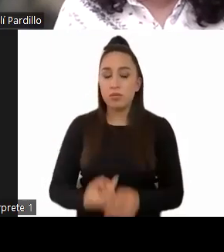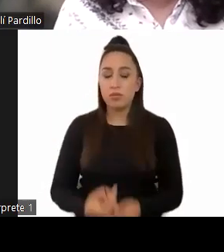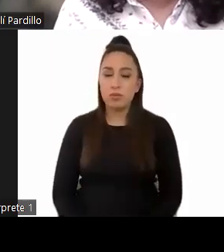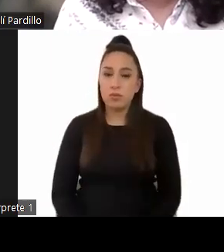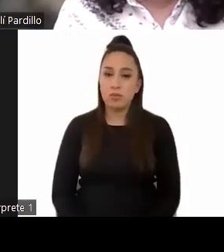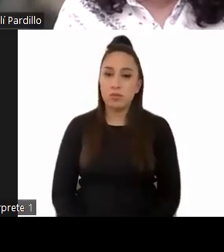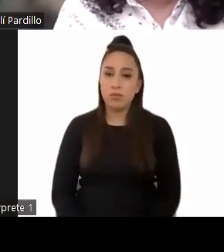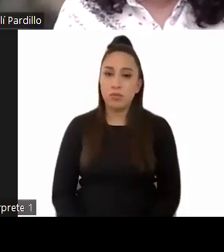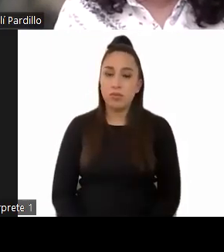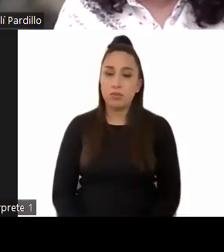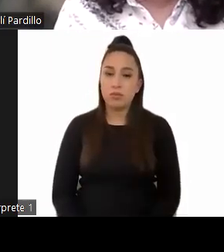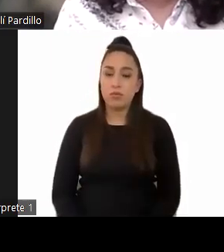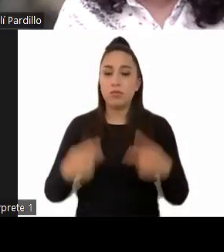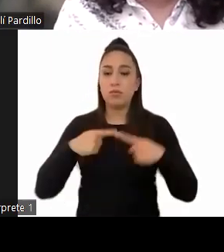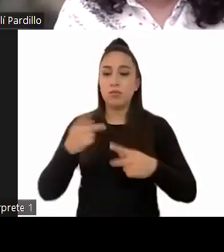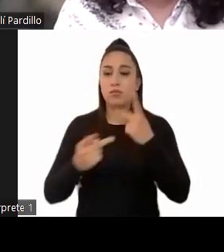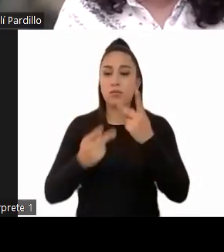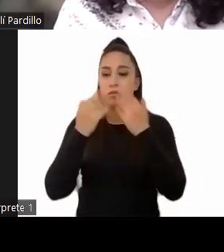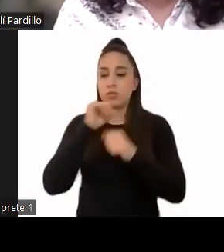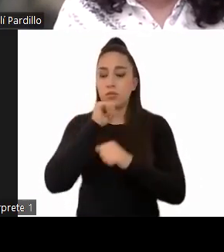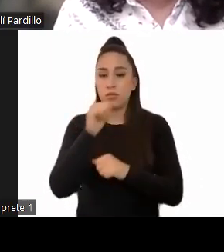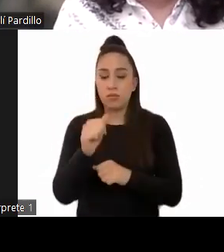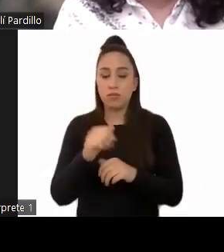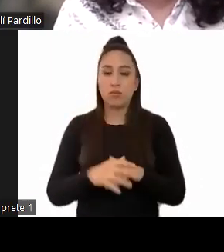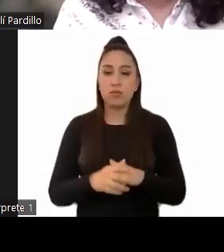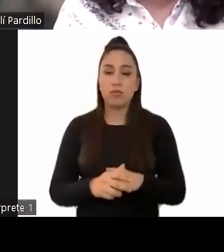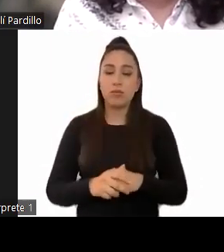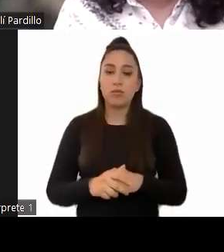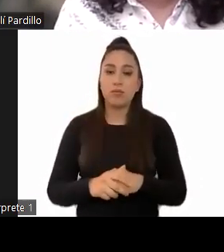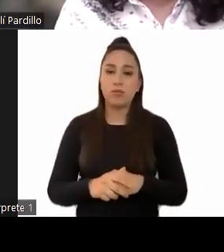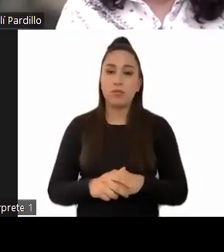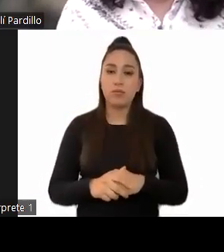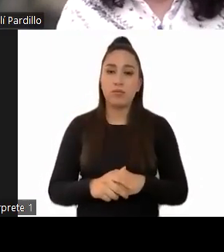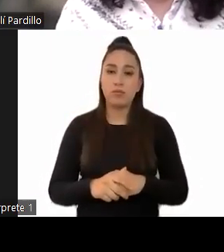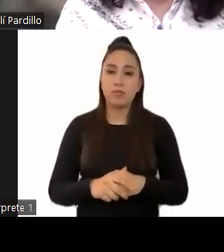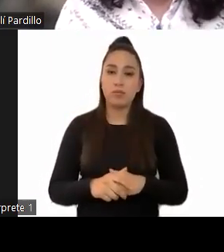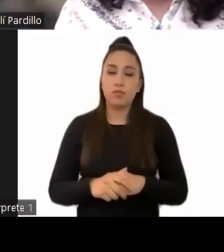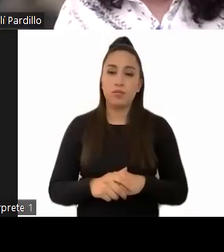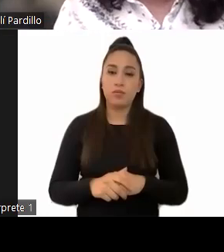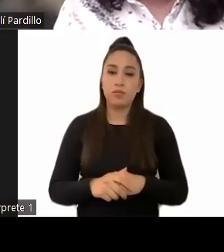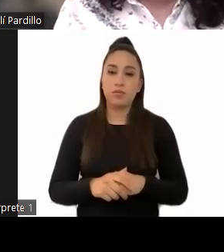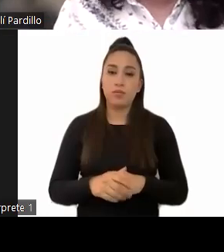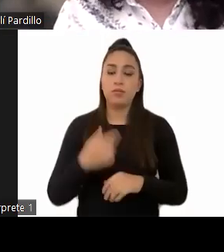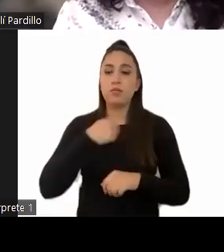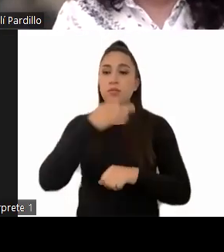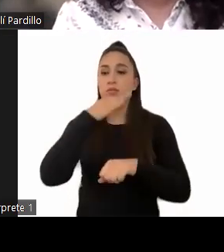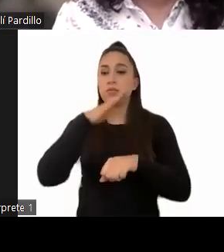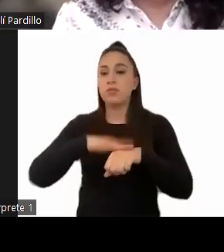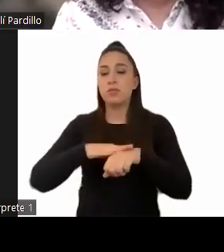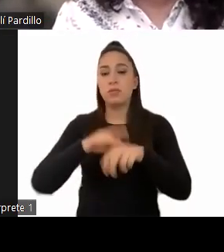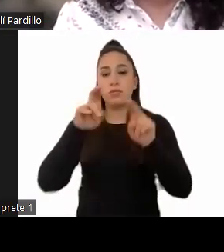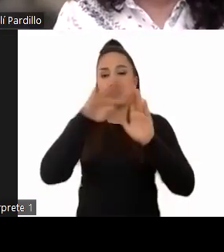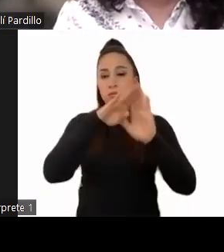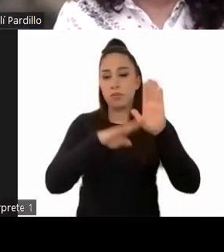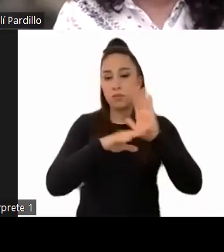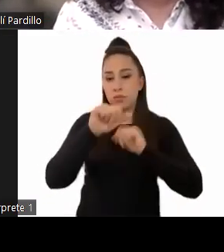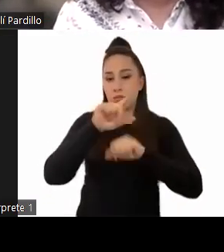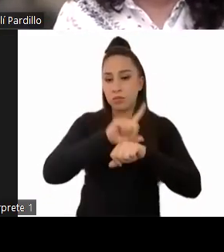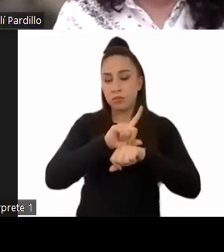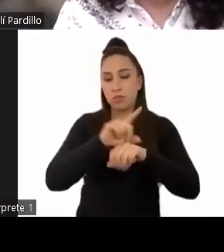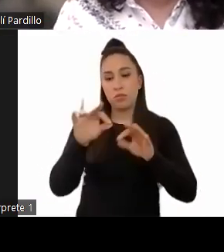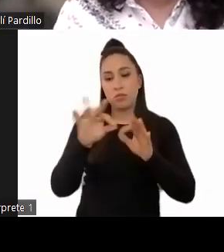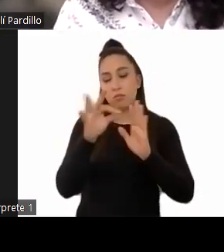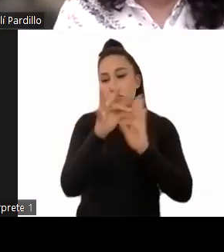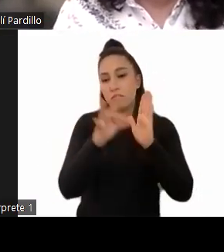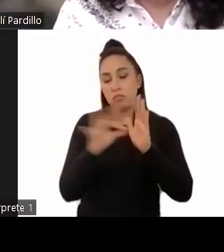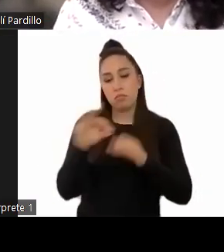Al no haber intervenciones, diputado presidente, le informo que se han agotado los asuntos en cartera.